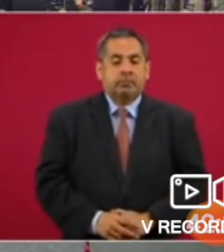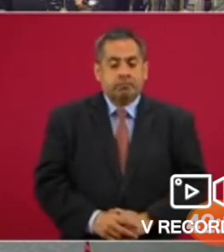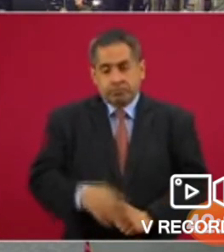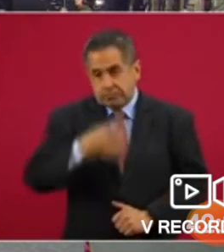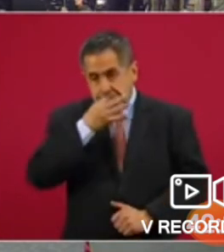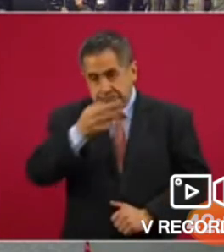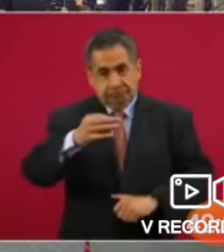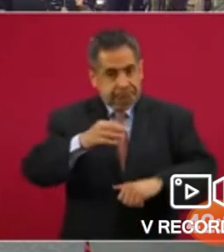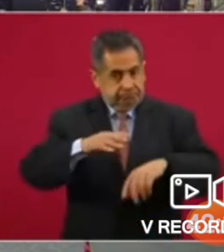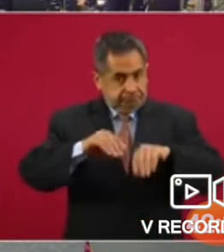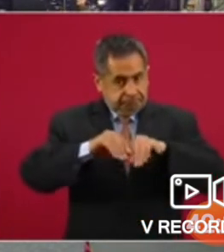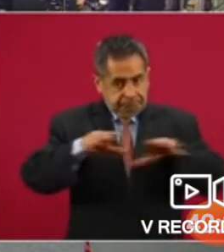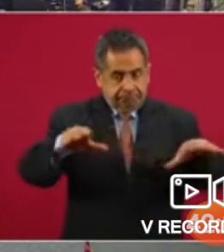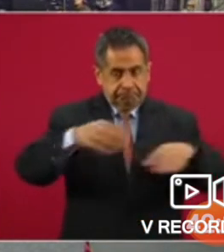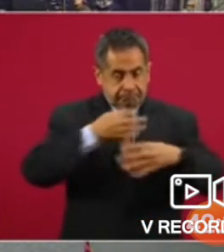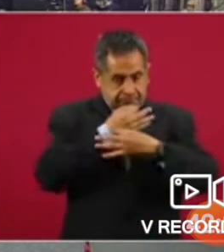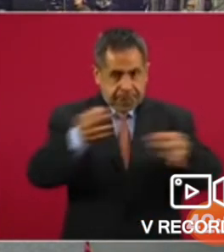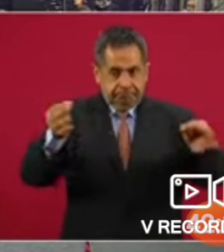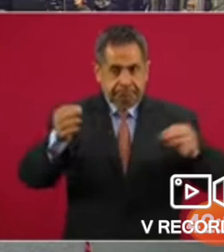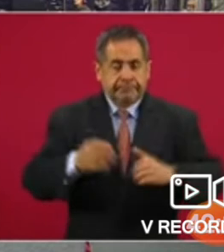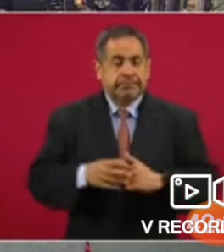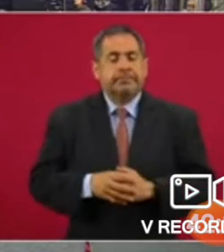informarles a todos,